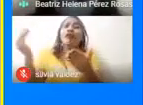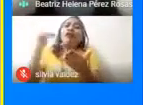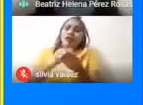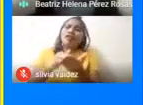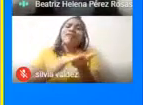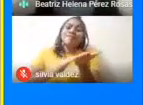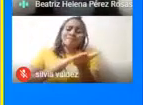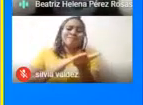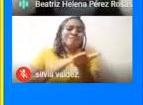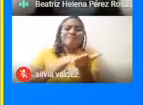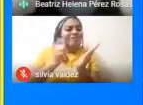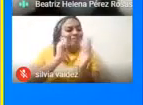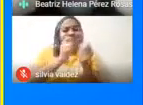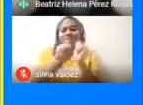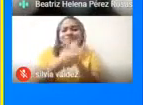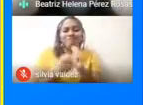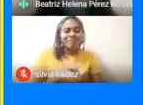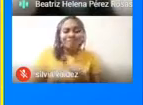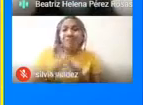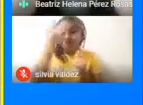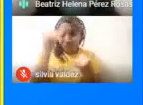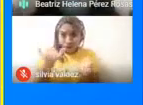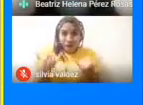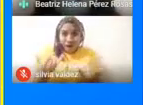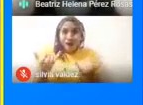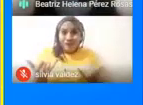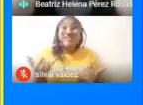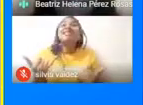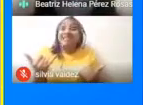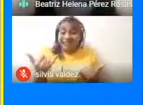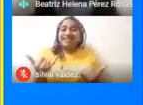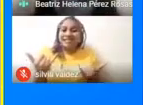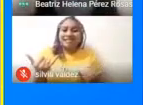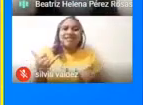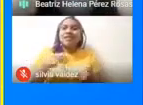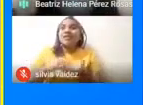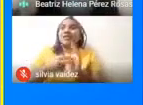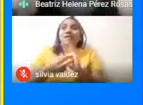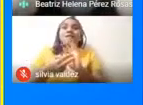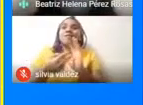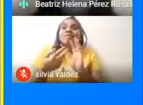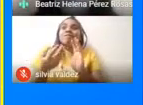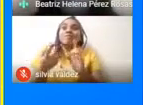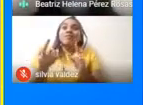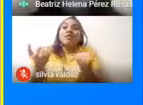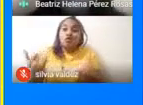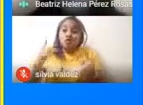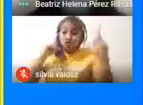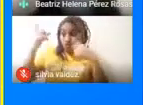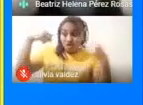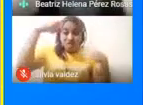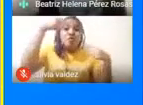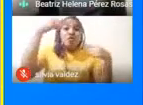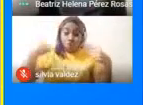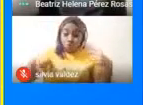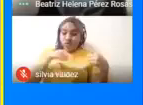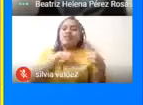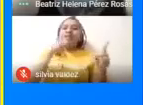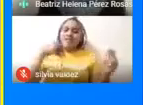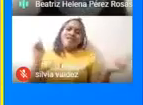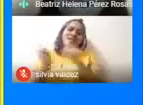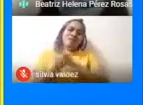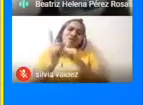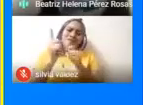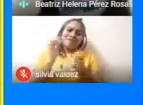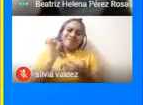replantearse y a ser flexible y a moldearse, porque en este momento estamos en un momento cumbre en donde el turismo también, nuestro sector tiene que cambiar.